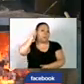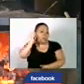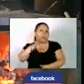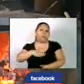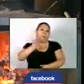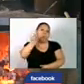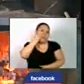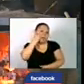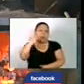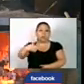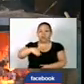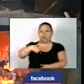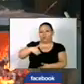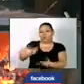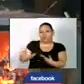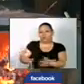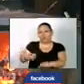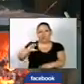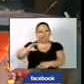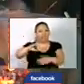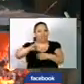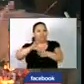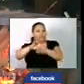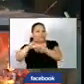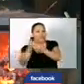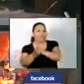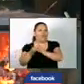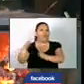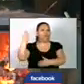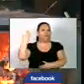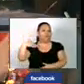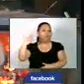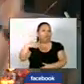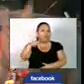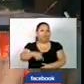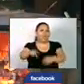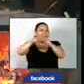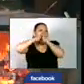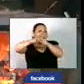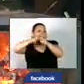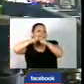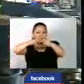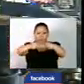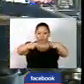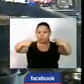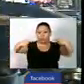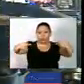siguiendo la tradición y la cultura de la zona que es la carne asada en Pincho